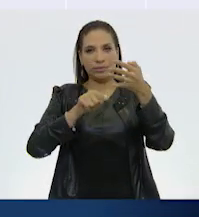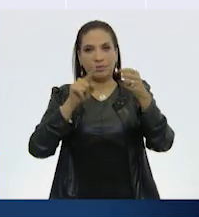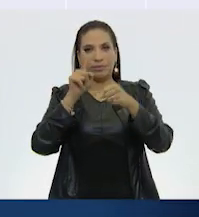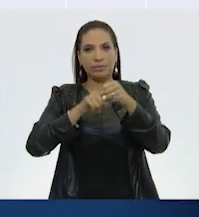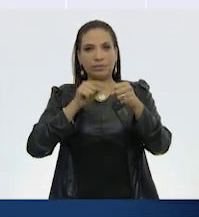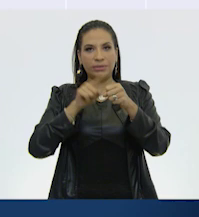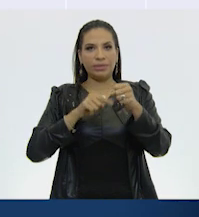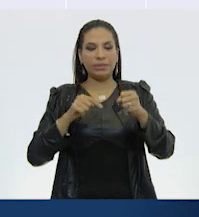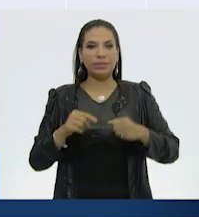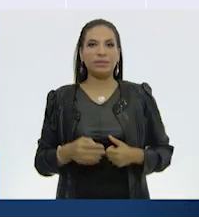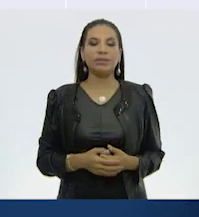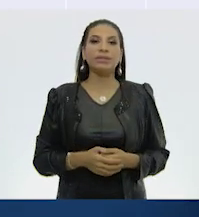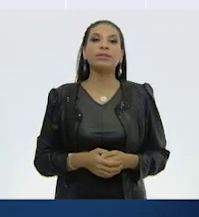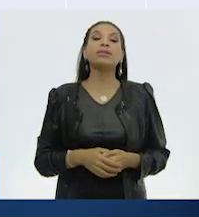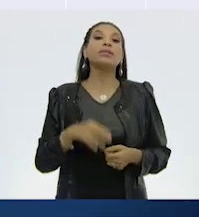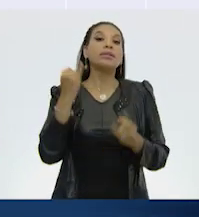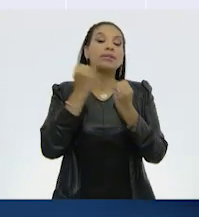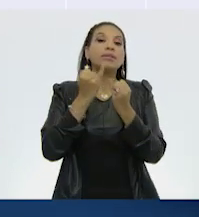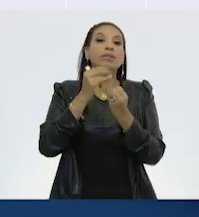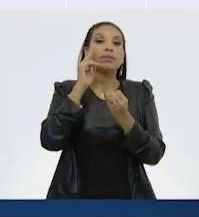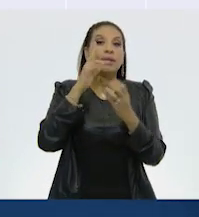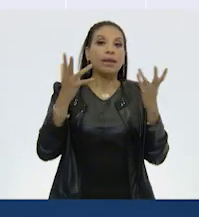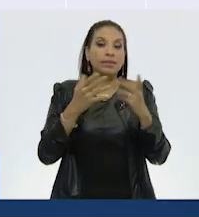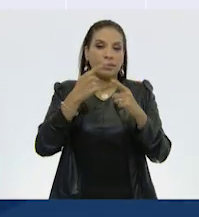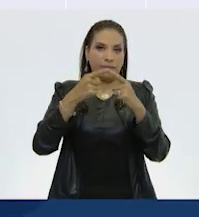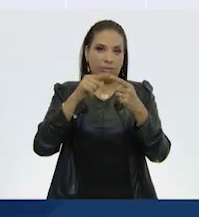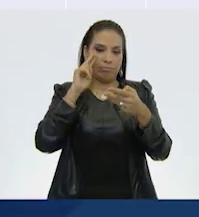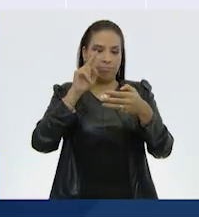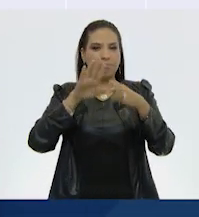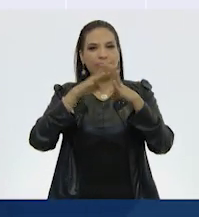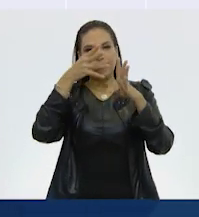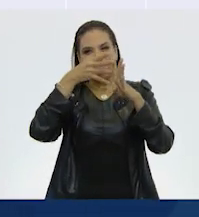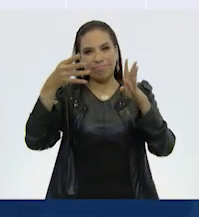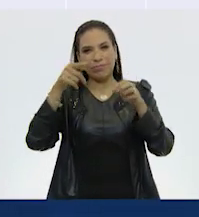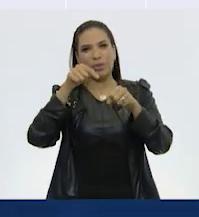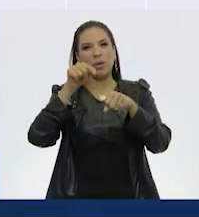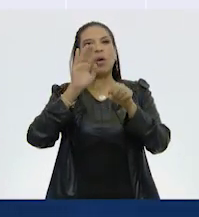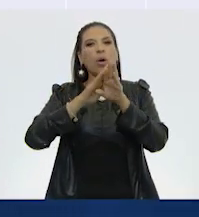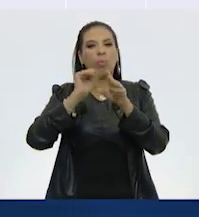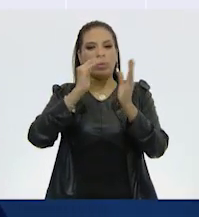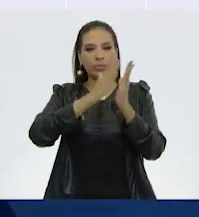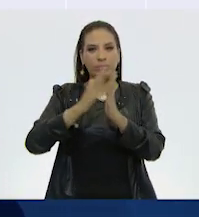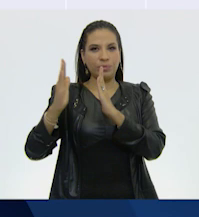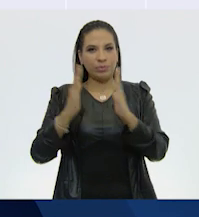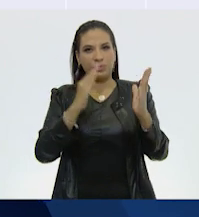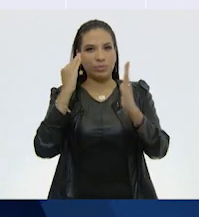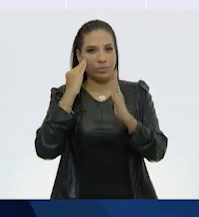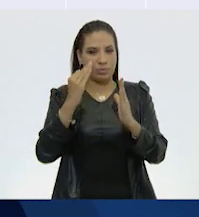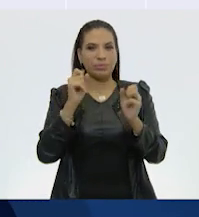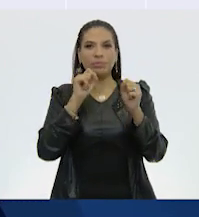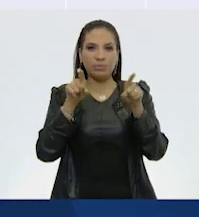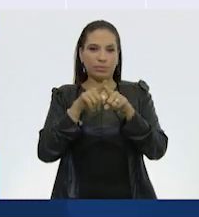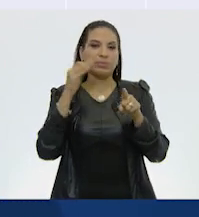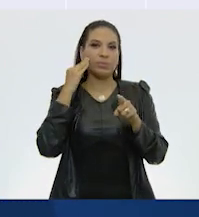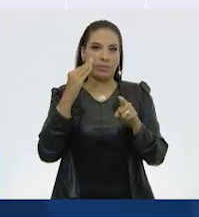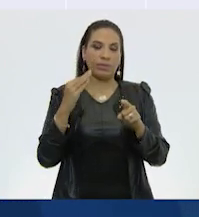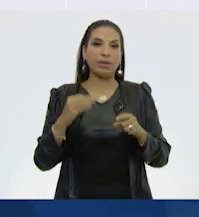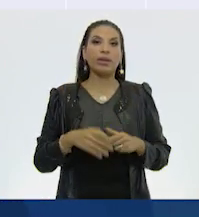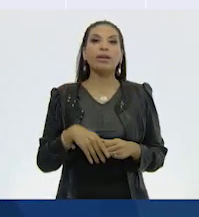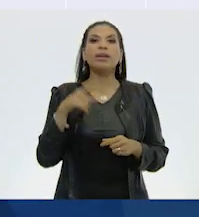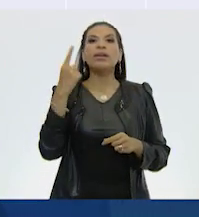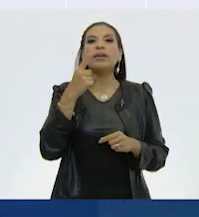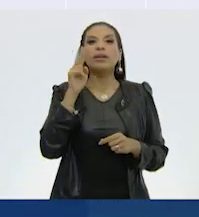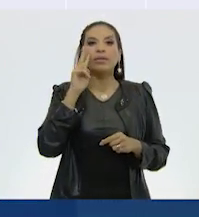próxima. Además de ir elaborando nuestra línea del tiempo simultáneamente. María, ¿y